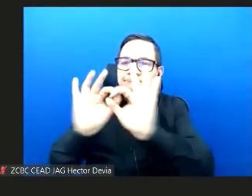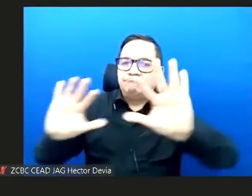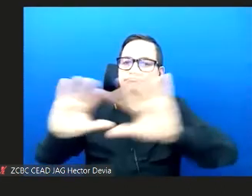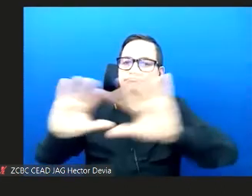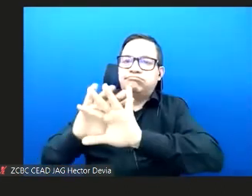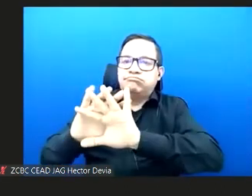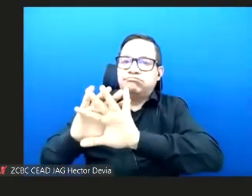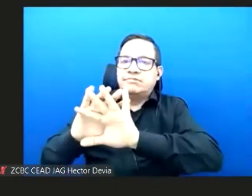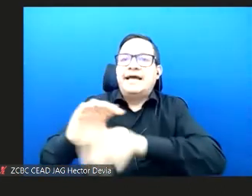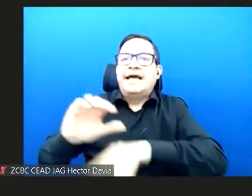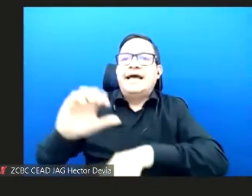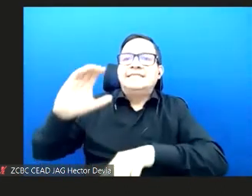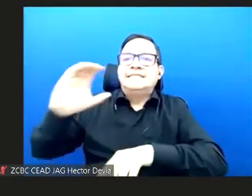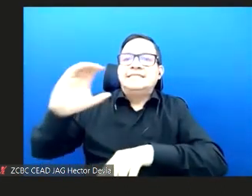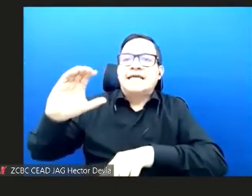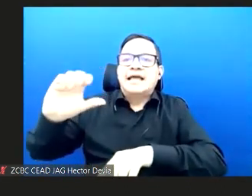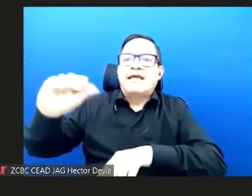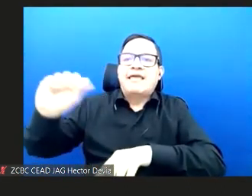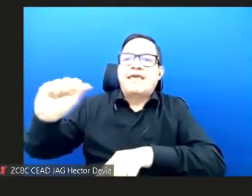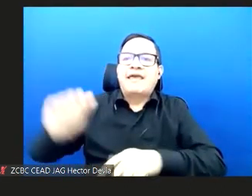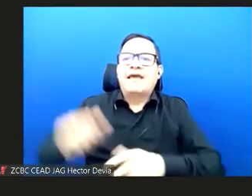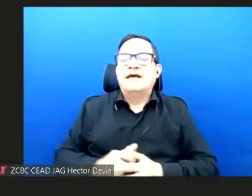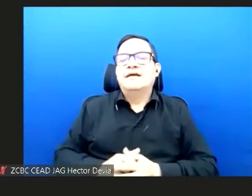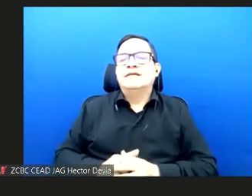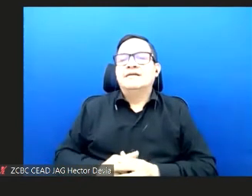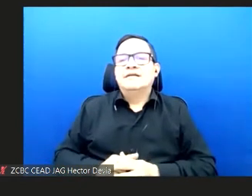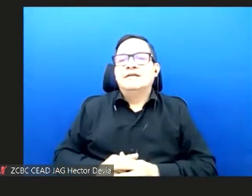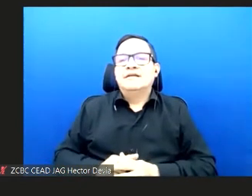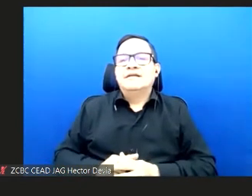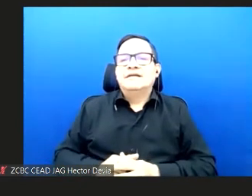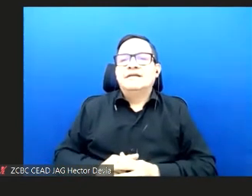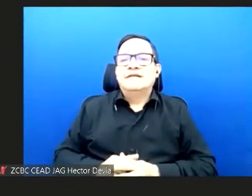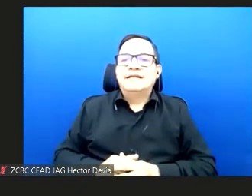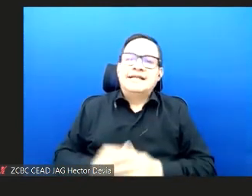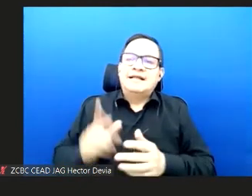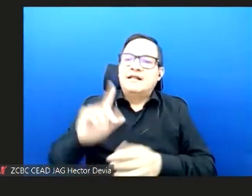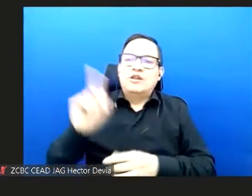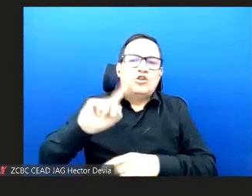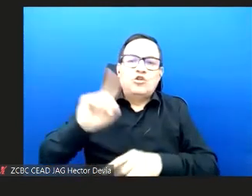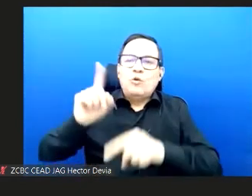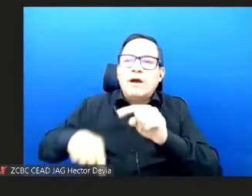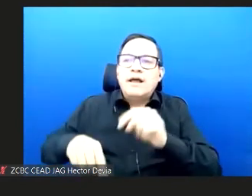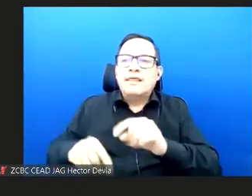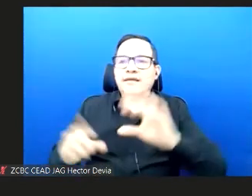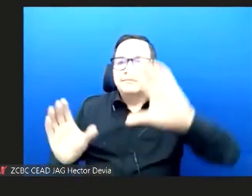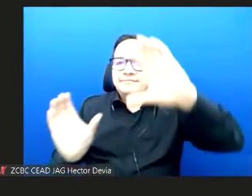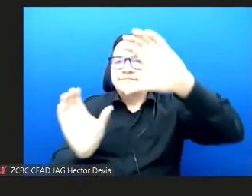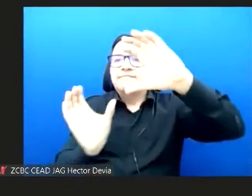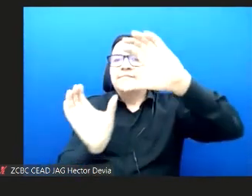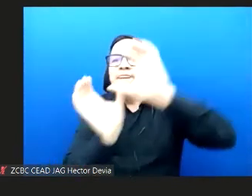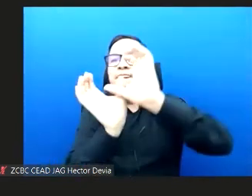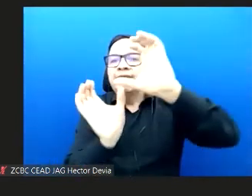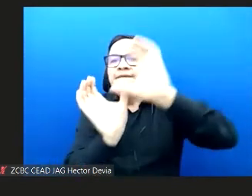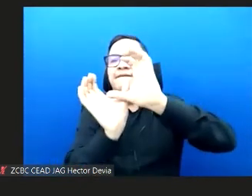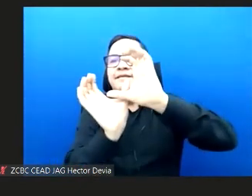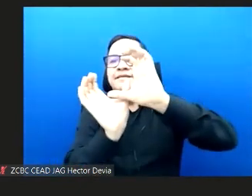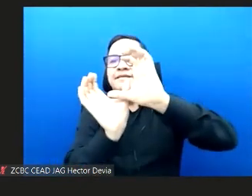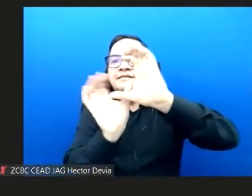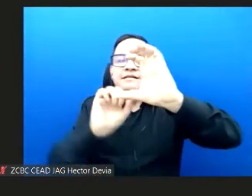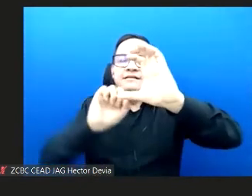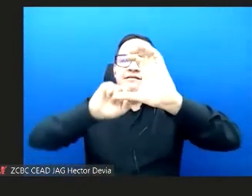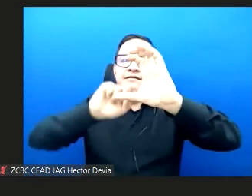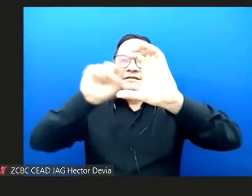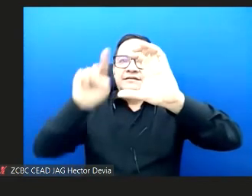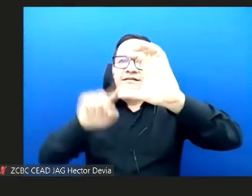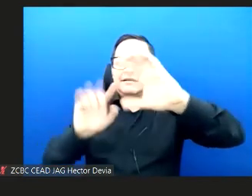y A. ¿Listo? O sea, que no deberíamos incluir los elementos que se encuentran en la intersección entre C y A.